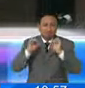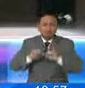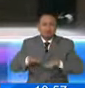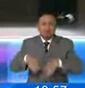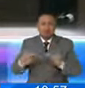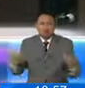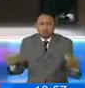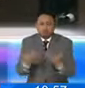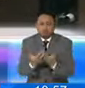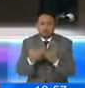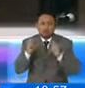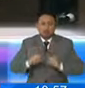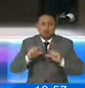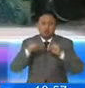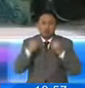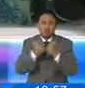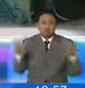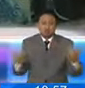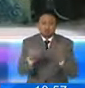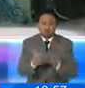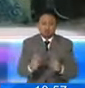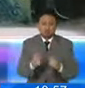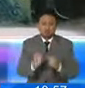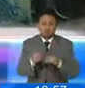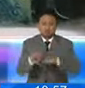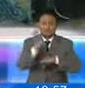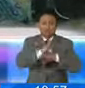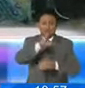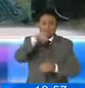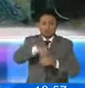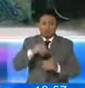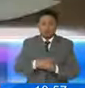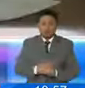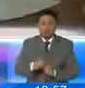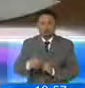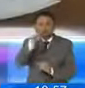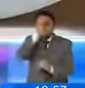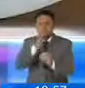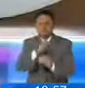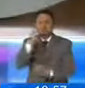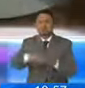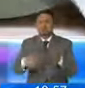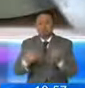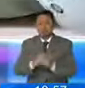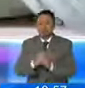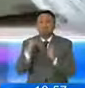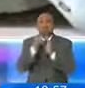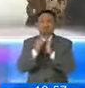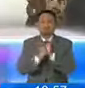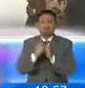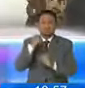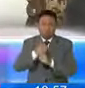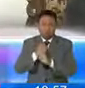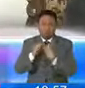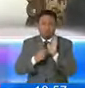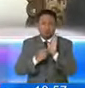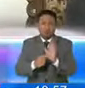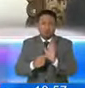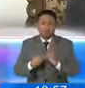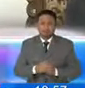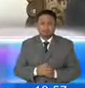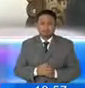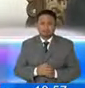y conformar una bancada en la nueva asamblea. El principal objetivo es presentar una agenda de trabajo. El propósito